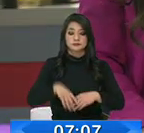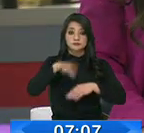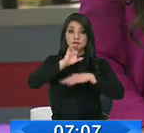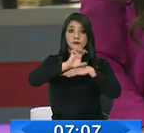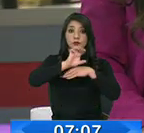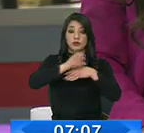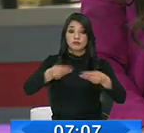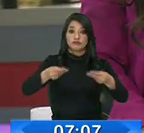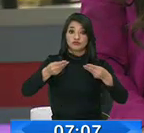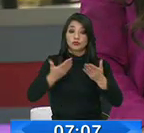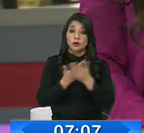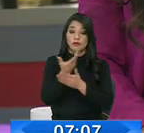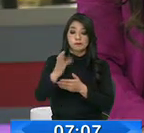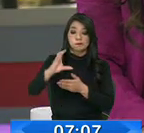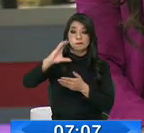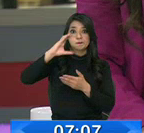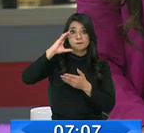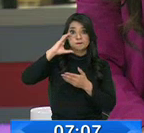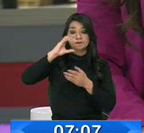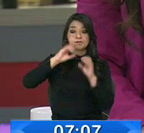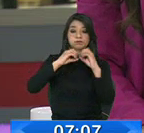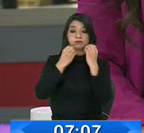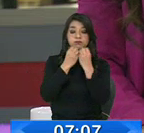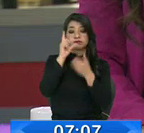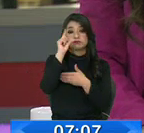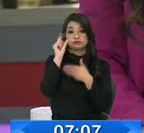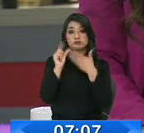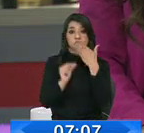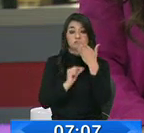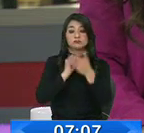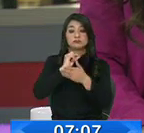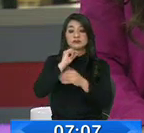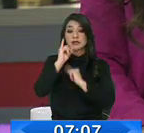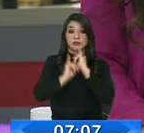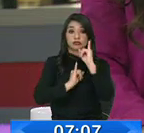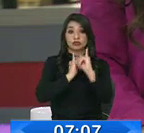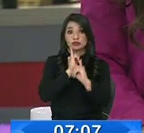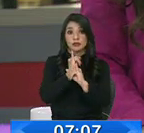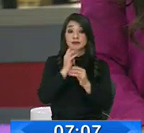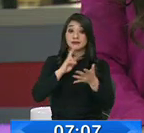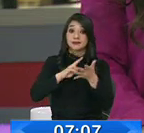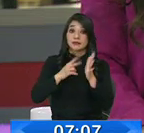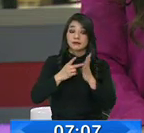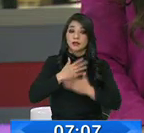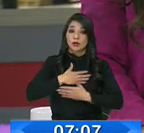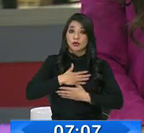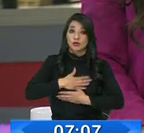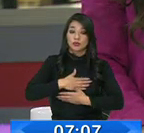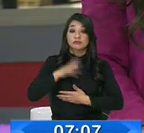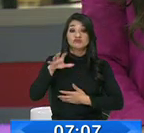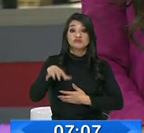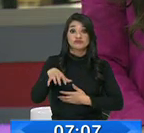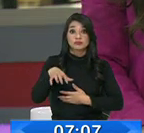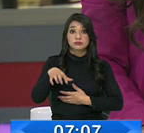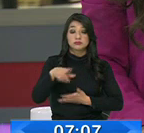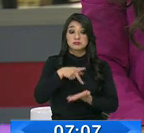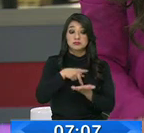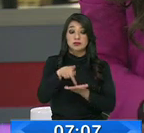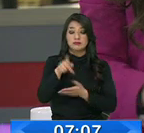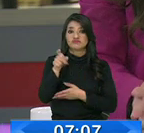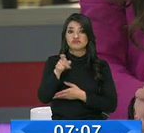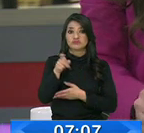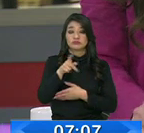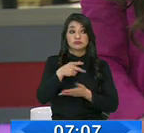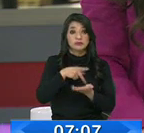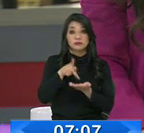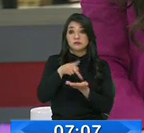recibirá un nuevo desembolso por parte del Fondo Monetario Internacional. Esto representaría un alivio para el Estado, según expertos, debido a los